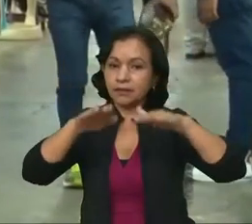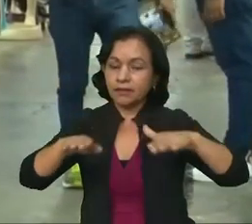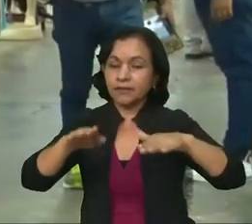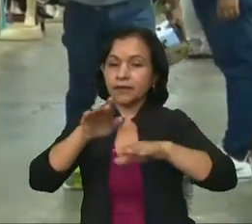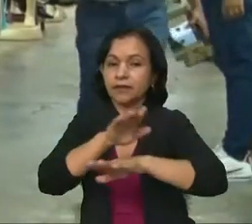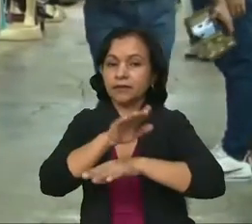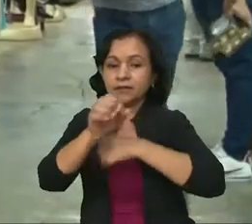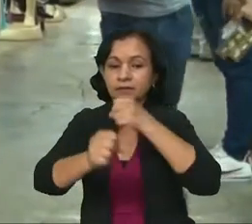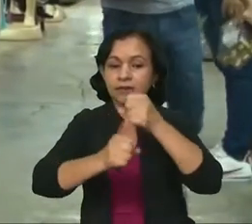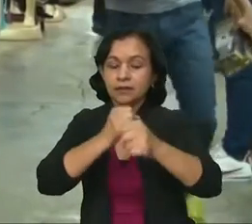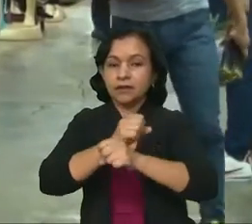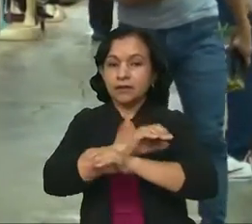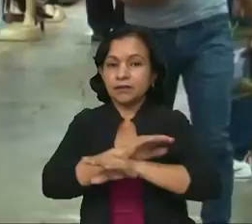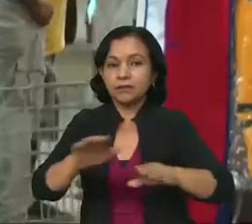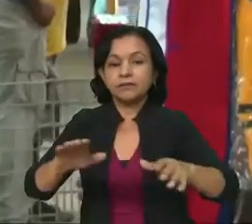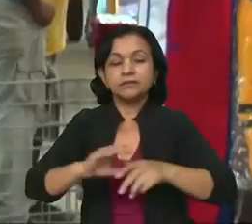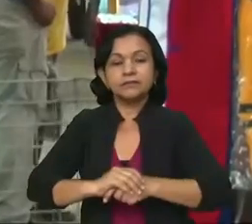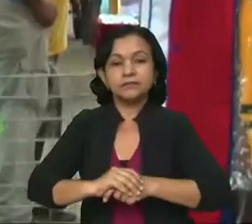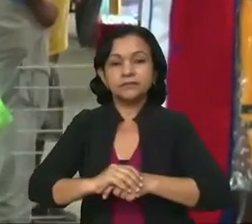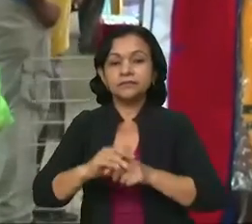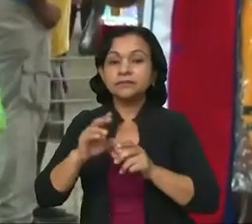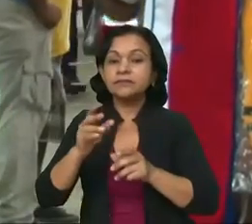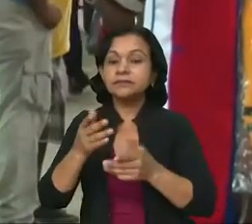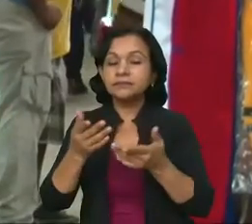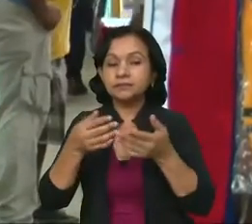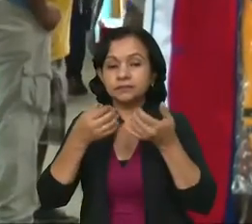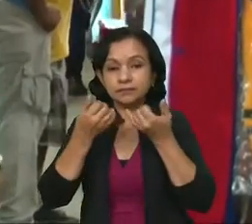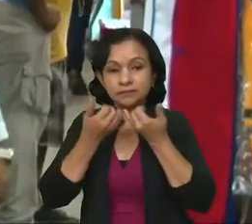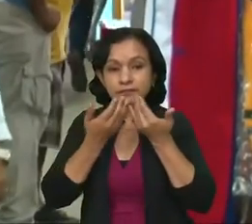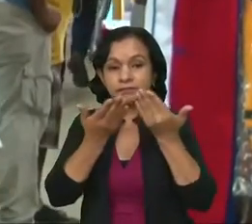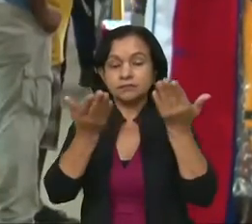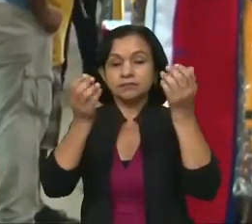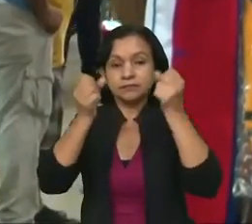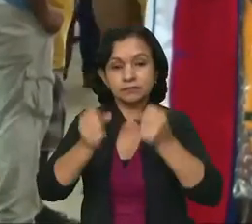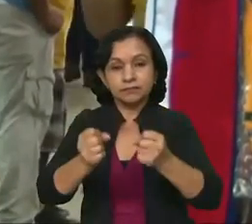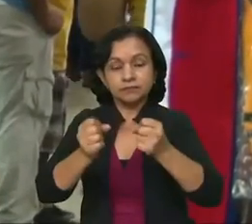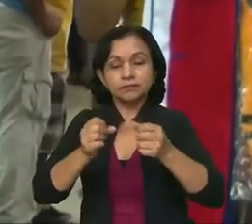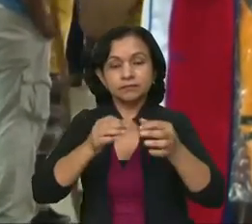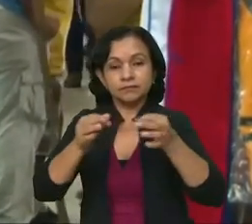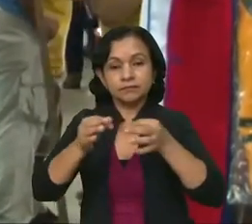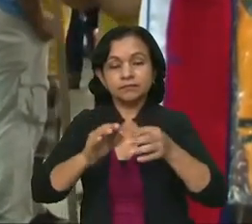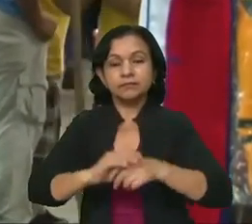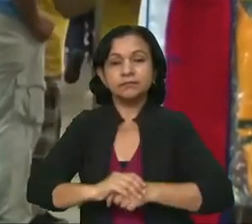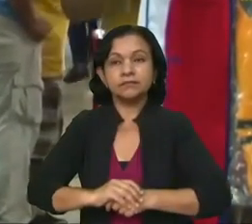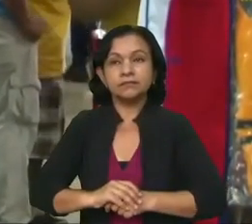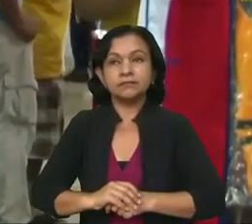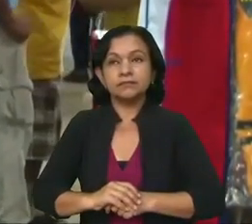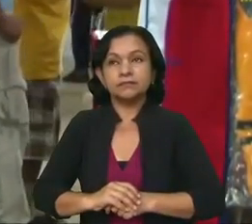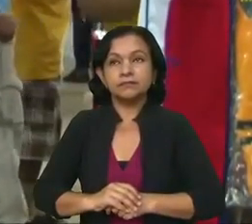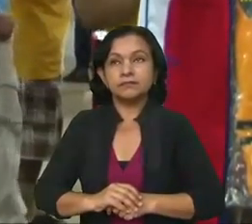año. Con cámara de Rubén Castro, informó para el canal parlamentario Jonathan Castro.